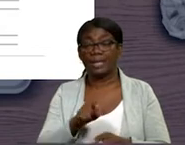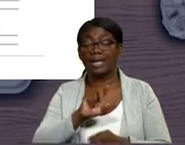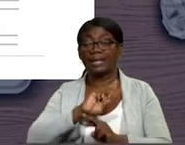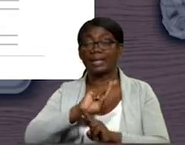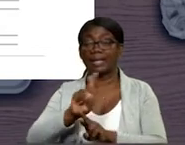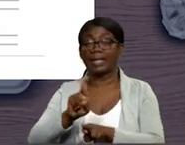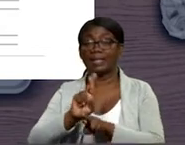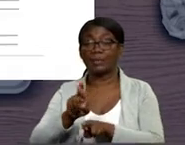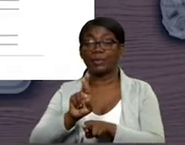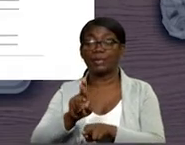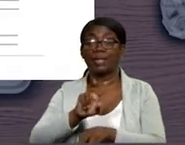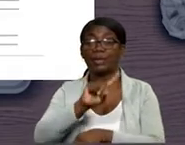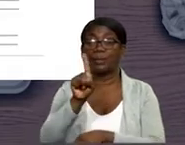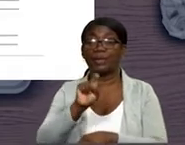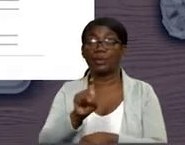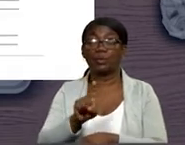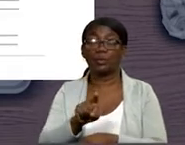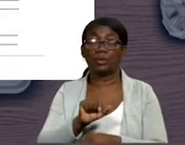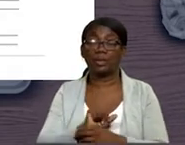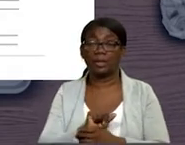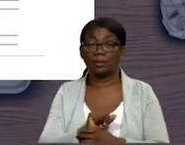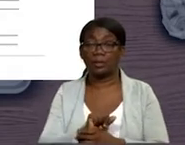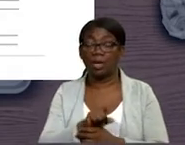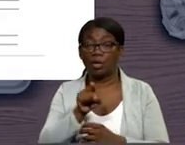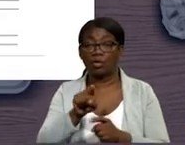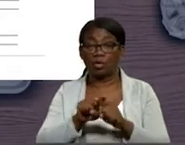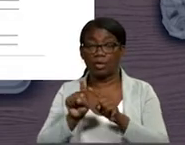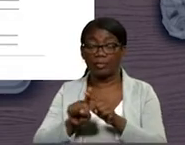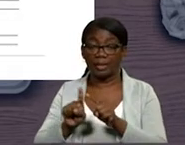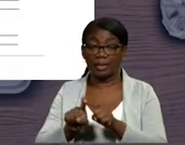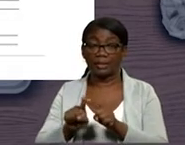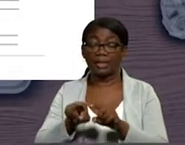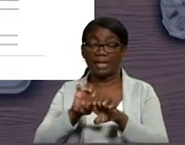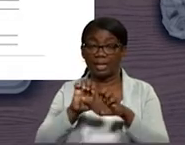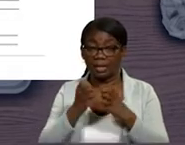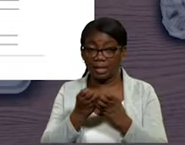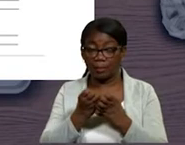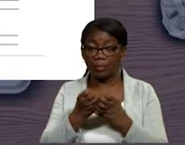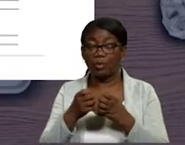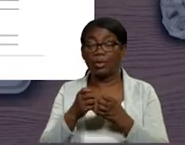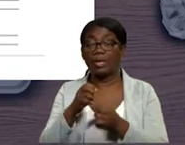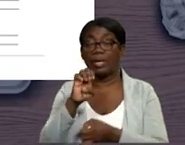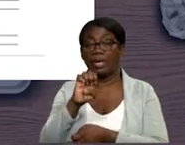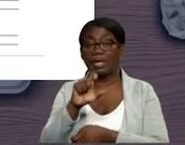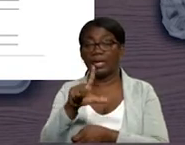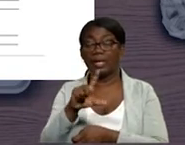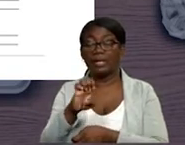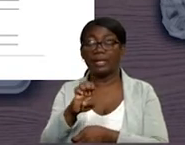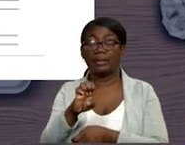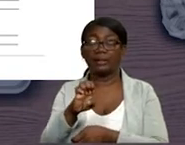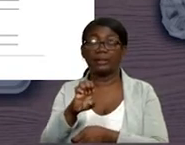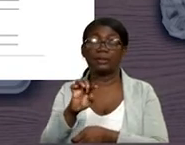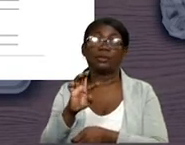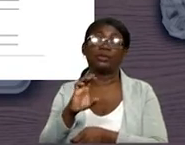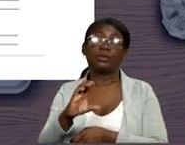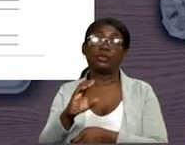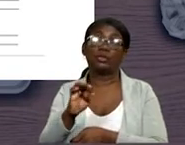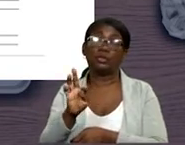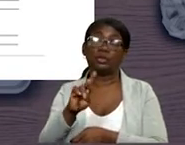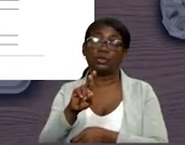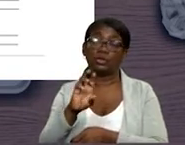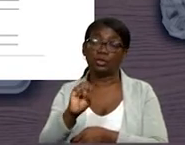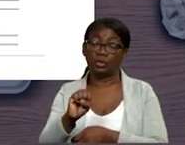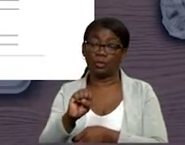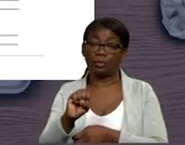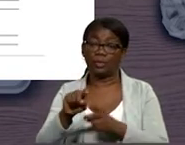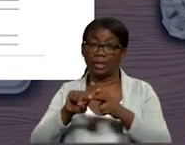algunas preguntas relacionadas con estos equipos electromecánicos en una operación, por ejemplo,